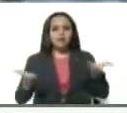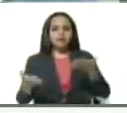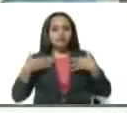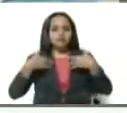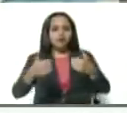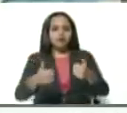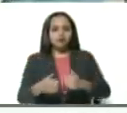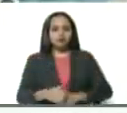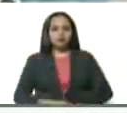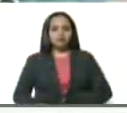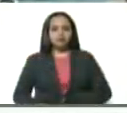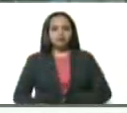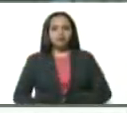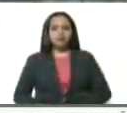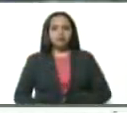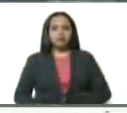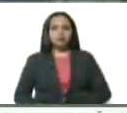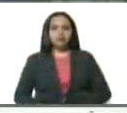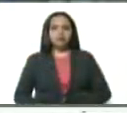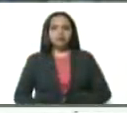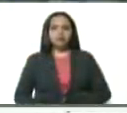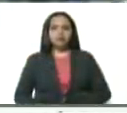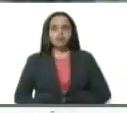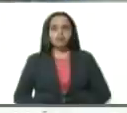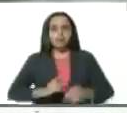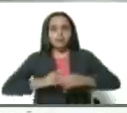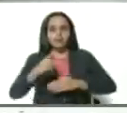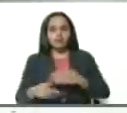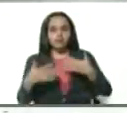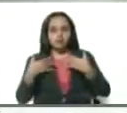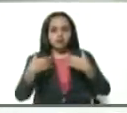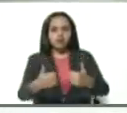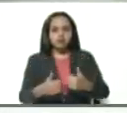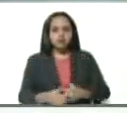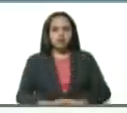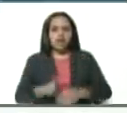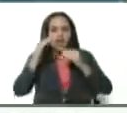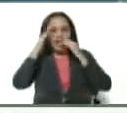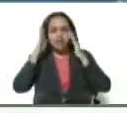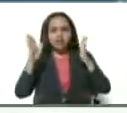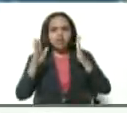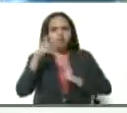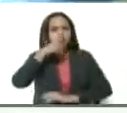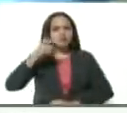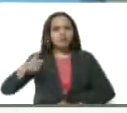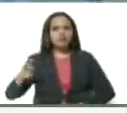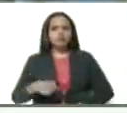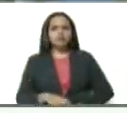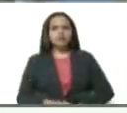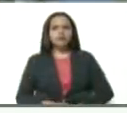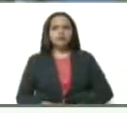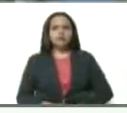salud. La planificación de la salud, la atención del pueblo. Bueno, estamos enfrentando